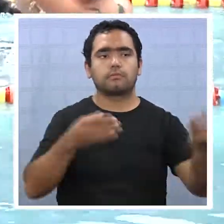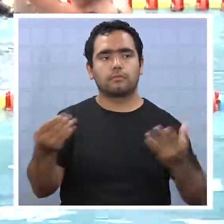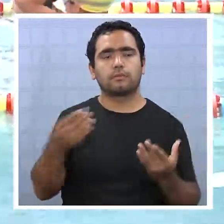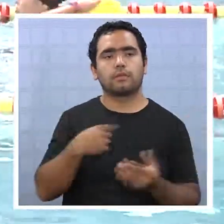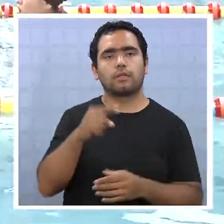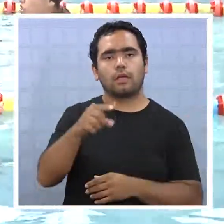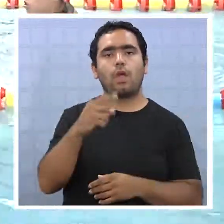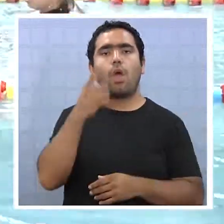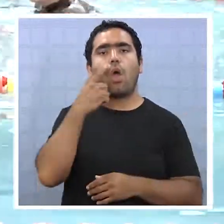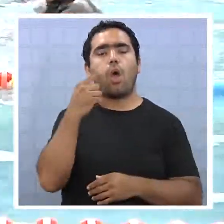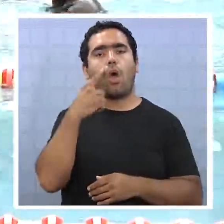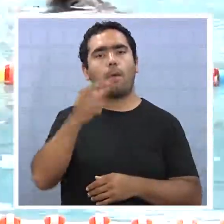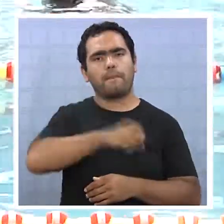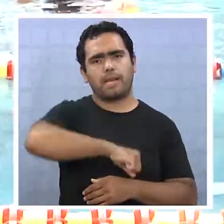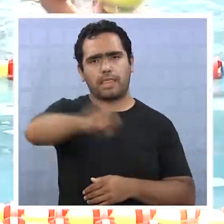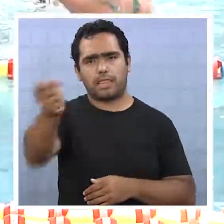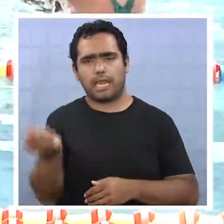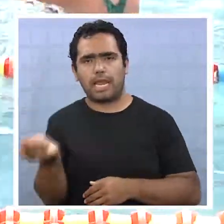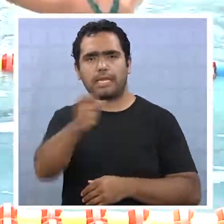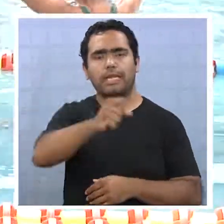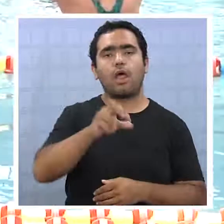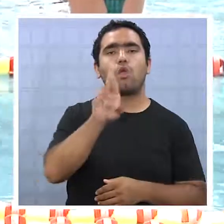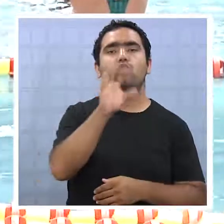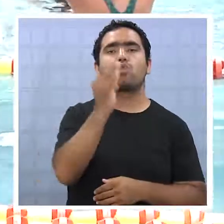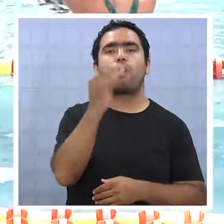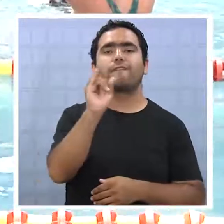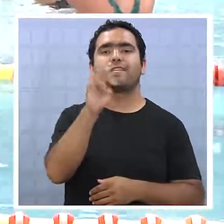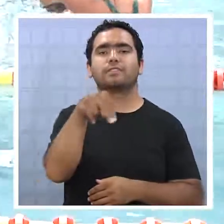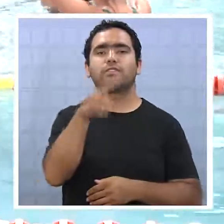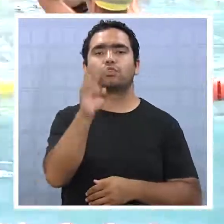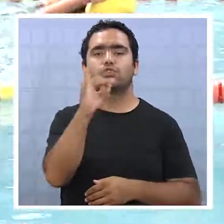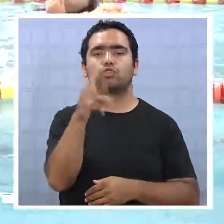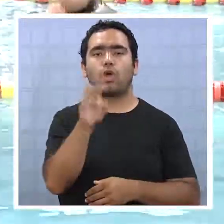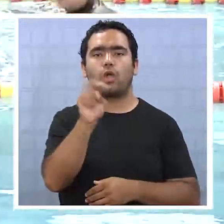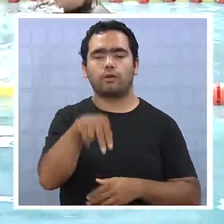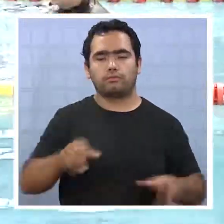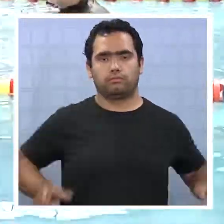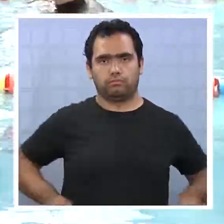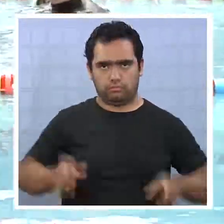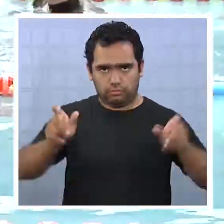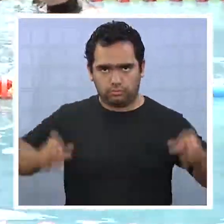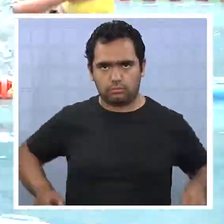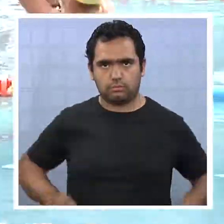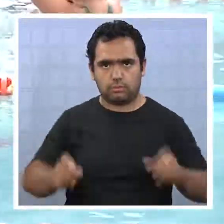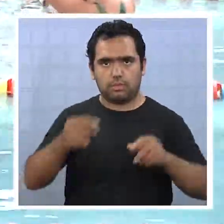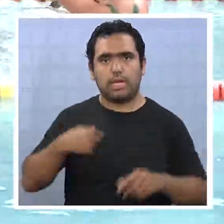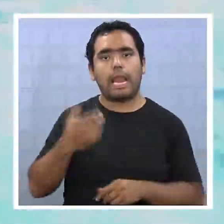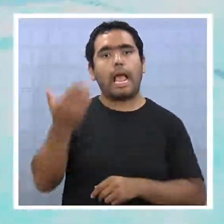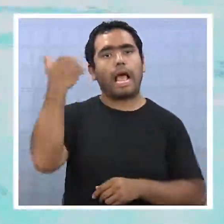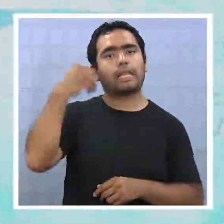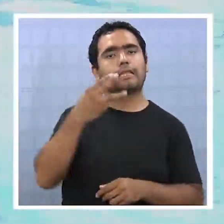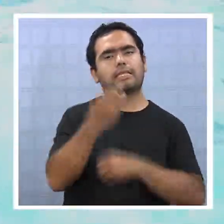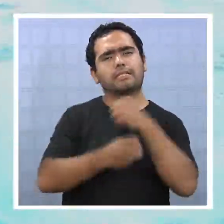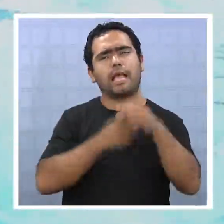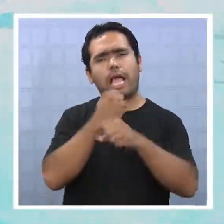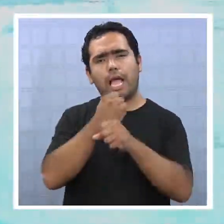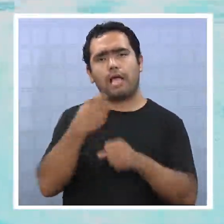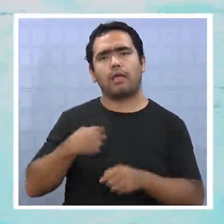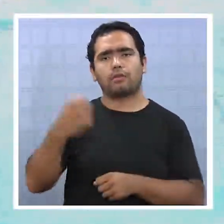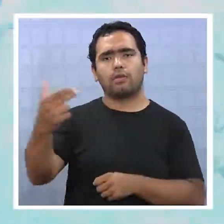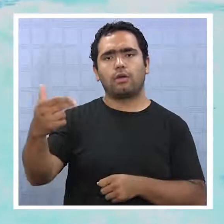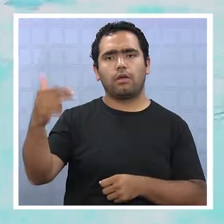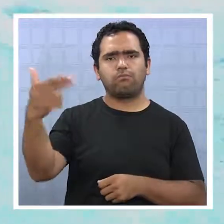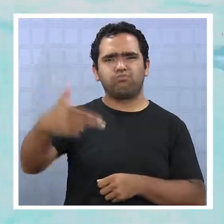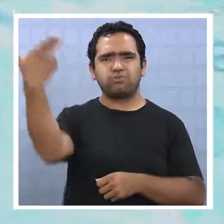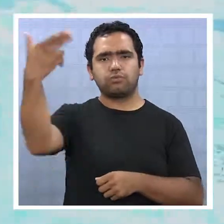presencia del tenista olímpico Robinson Méndez, parapléjico desde los 12 años cuando recibió una bala perdida. Él, que sabe